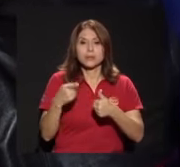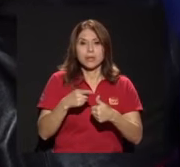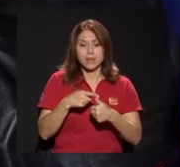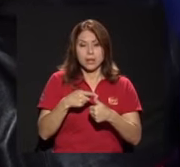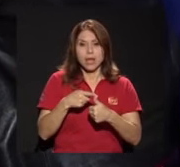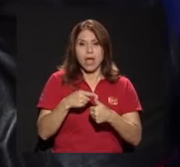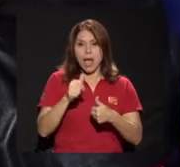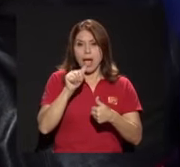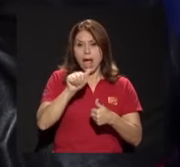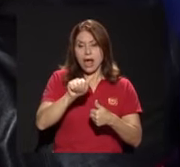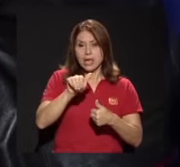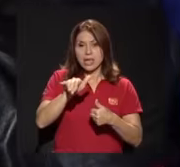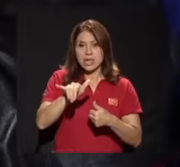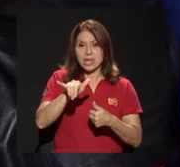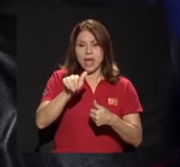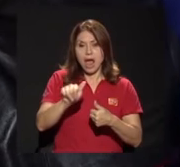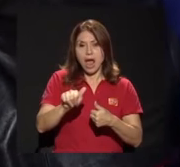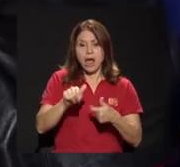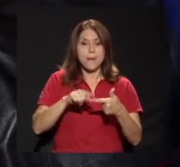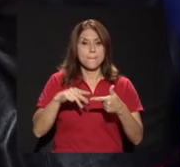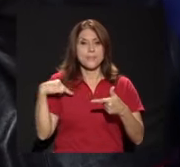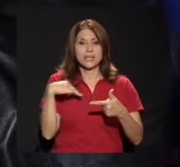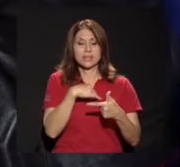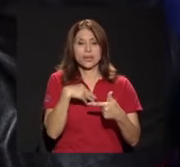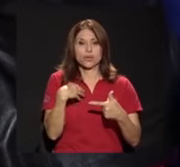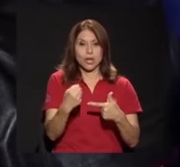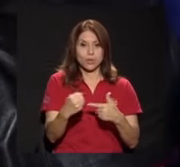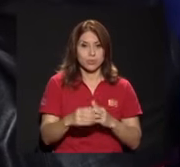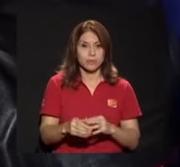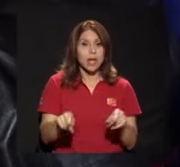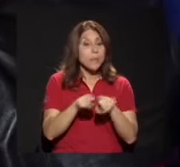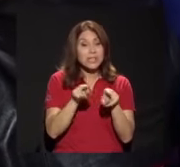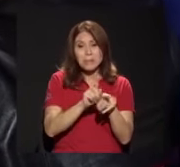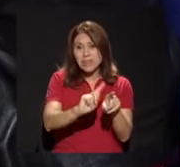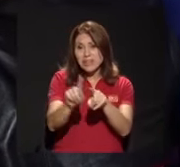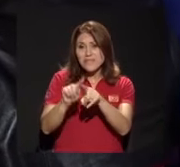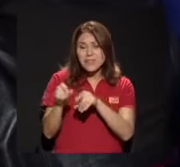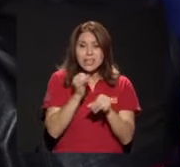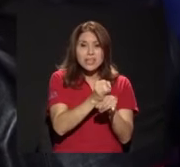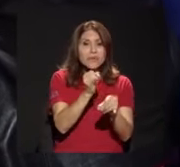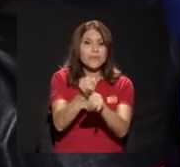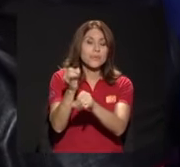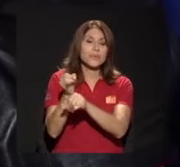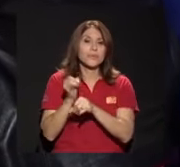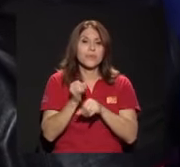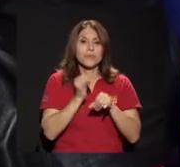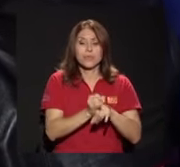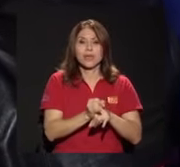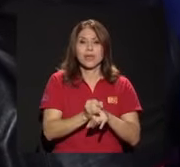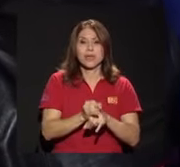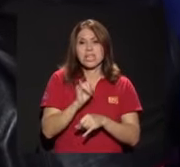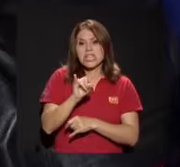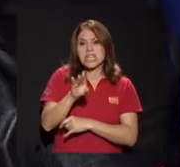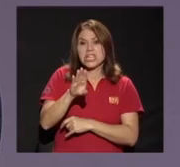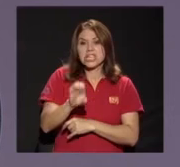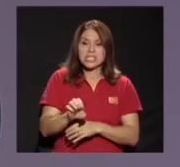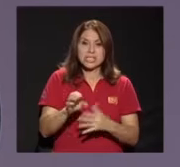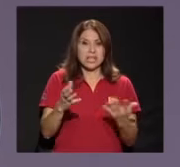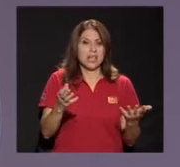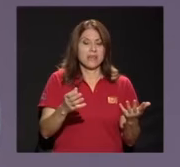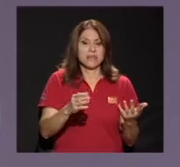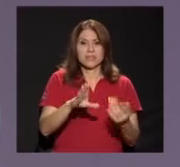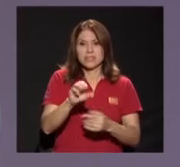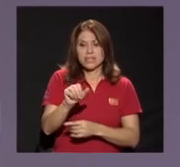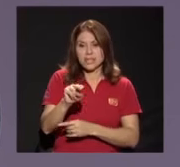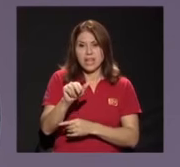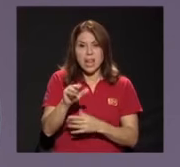el resto de instituciones, ¿verdad? También tiene el ICE, como decía Vanessa, tenía el ICE, el SINAC y todo. Entonces, ¿qué pasa? Bueno, no solo la